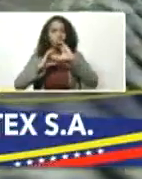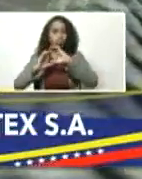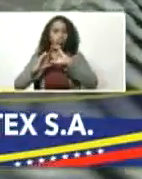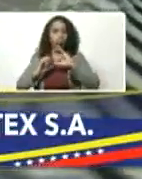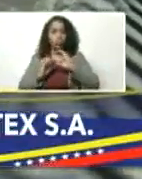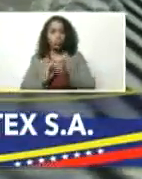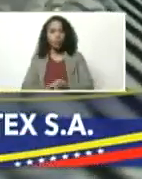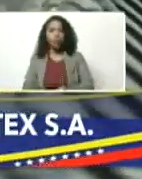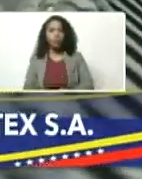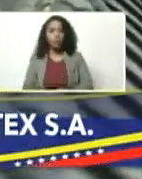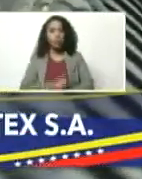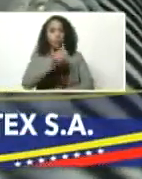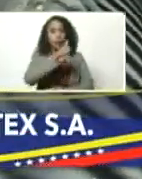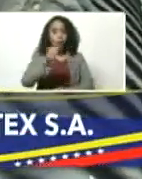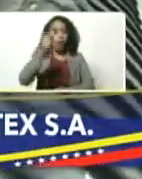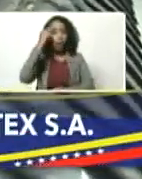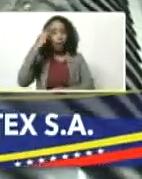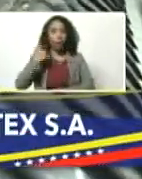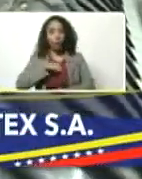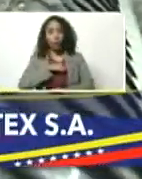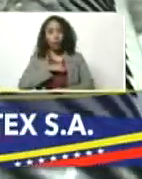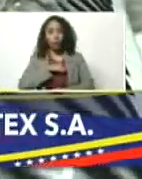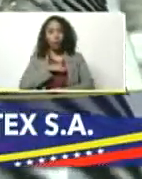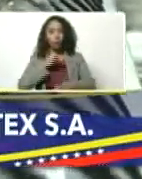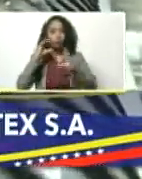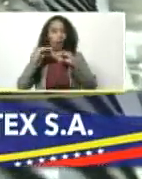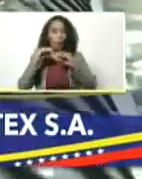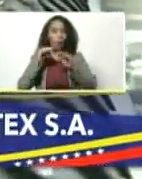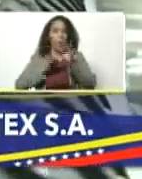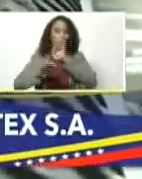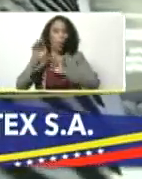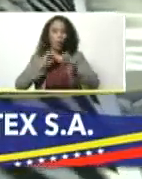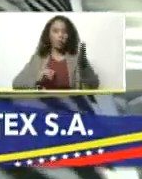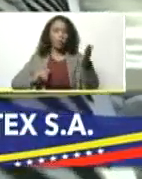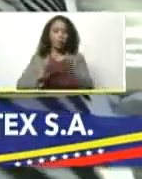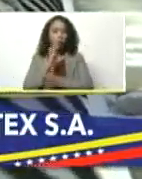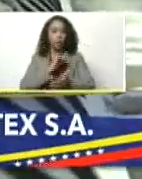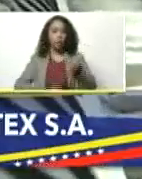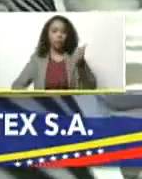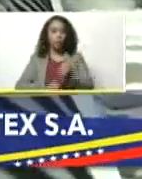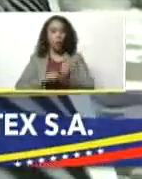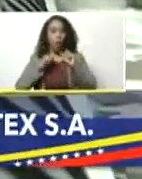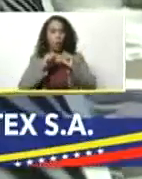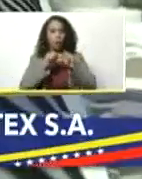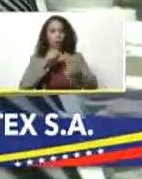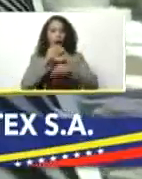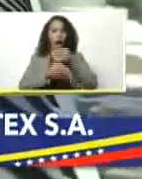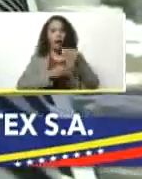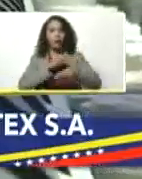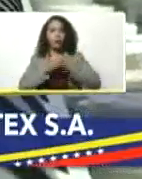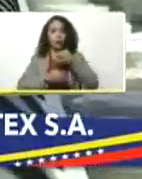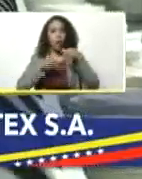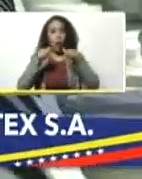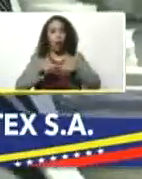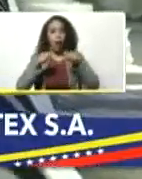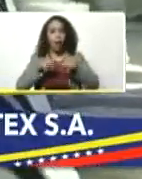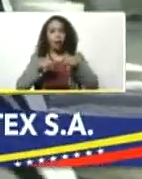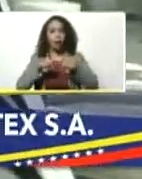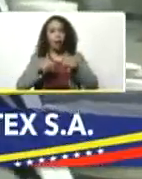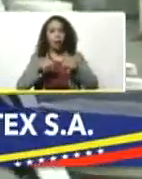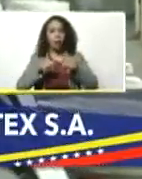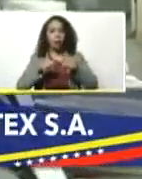tenido, cada día nos habla y nos impulsa a que nosotros sigamos haciendo